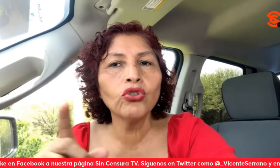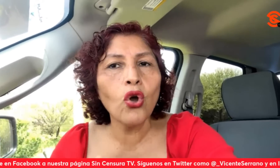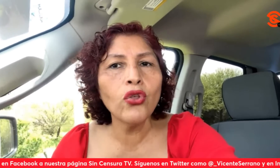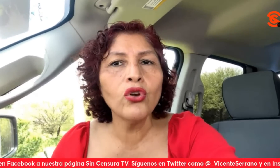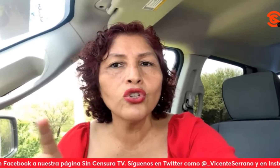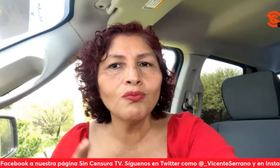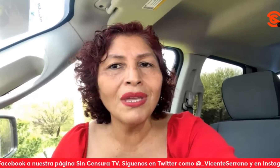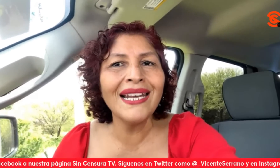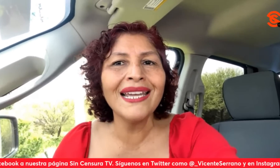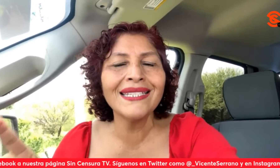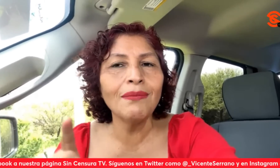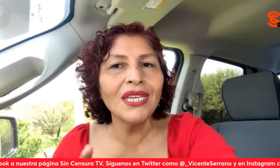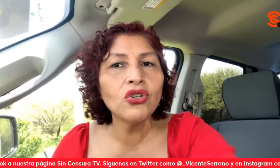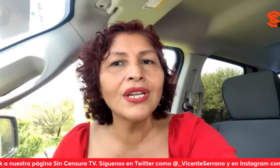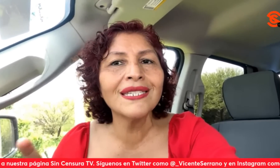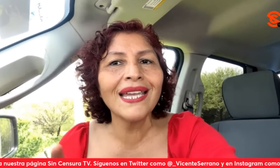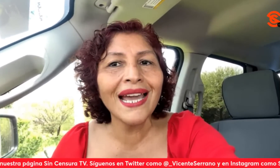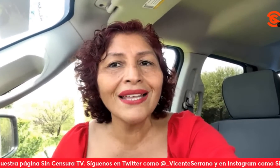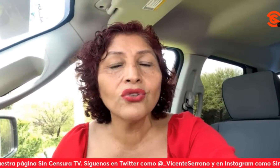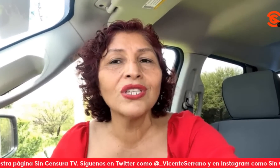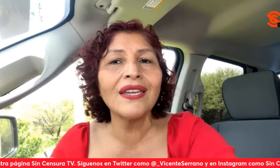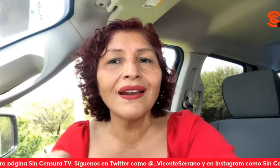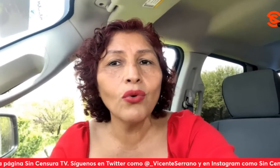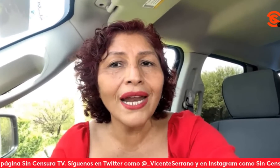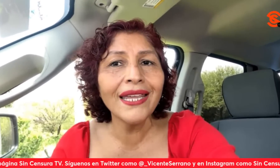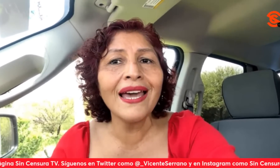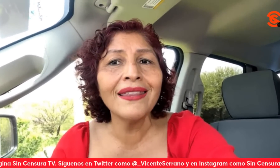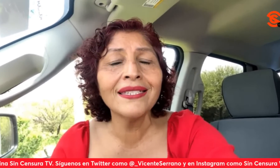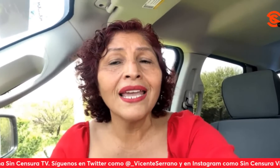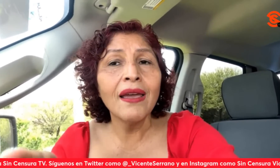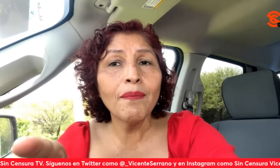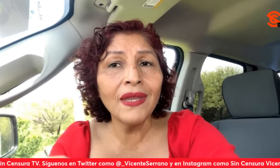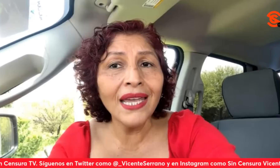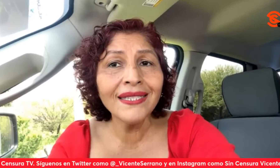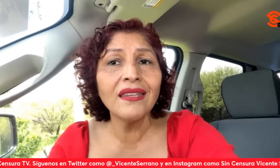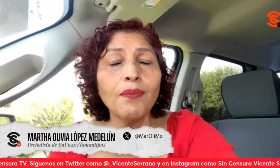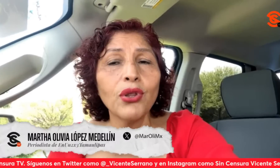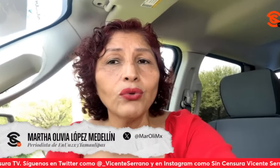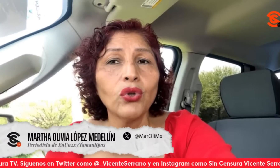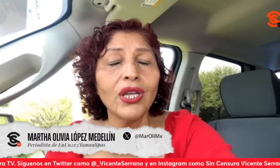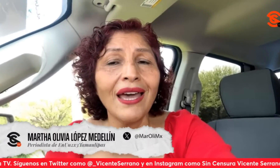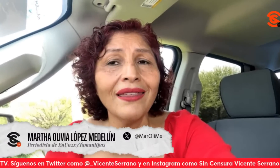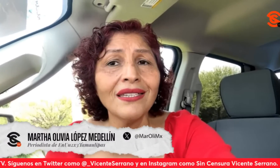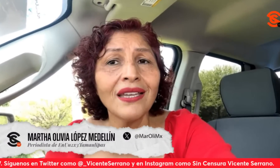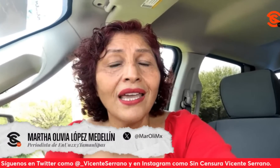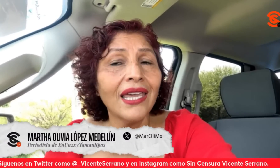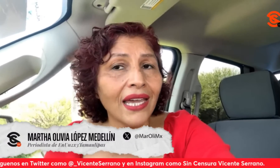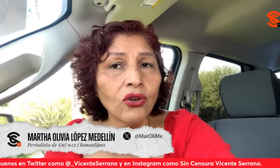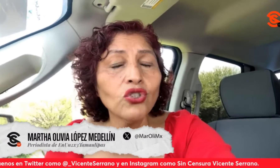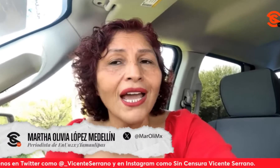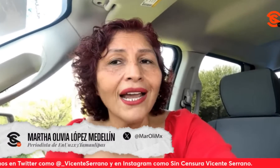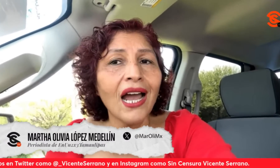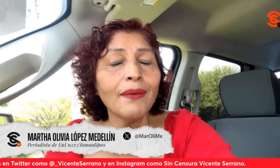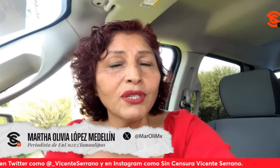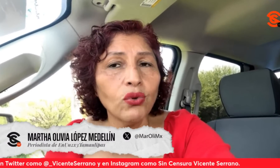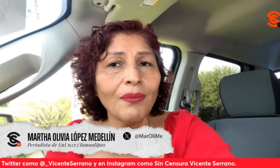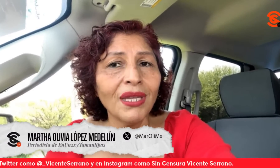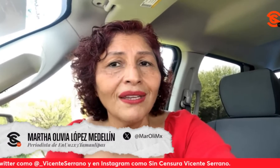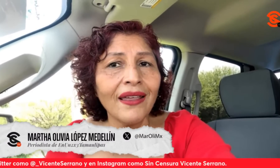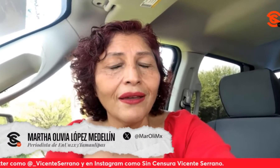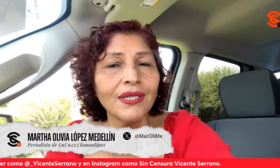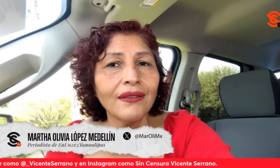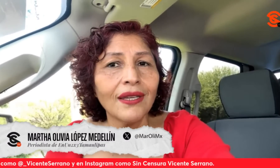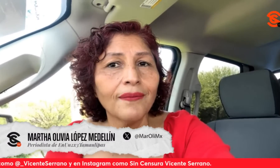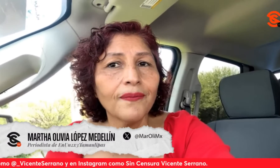imaginar todos los miles y millones de casos de irregularidades de este tipo de autoridades y que no se haga